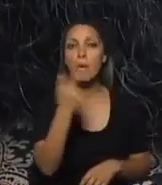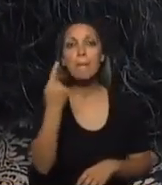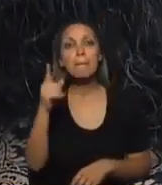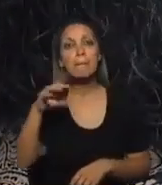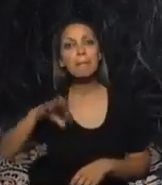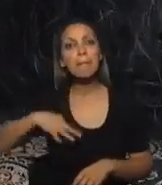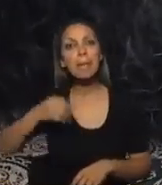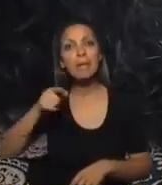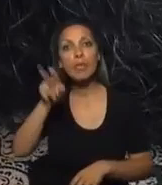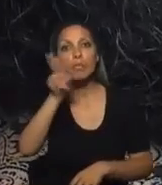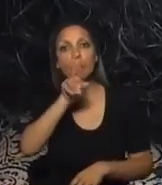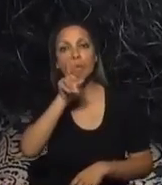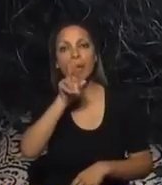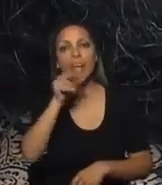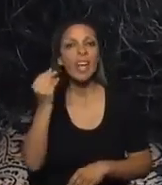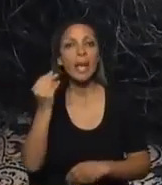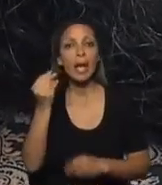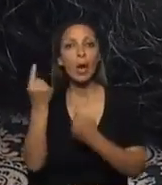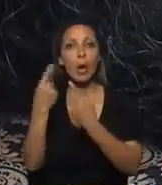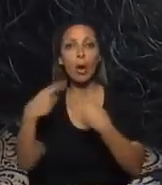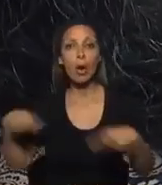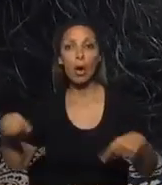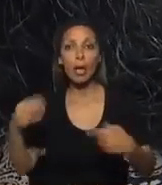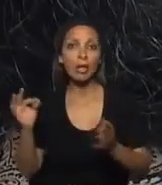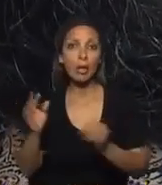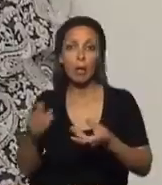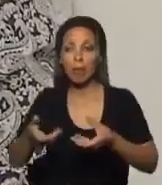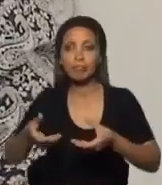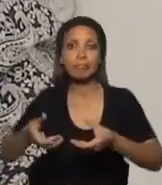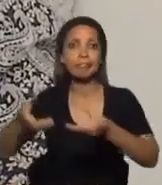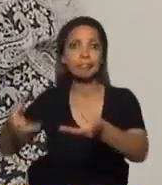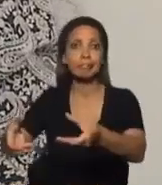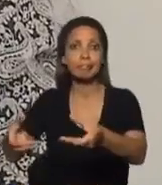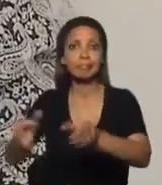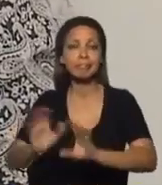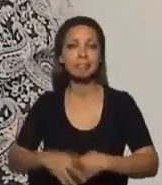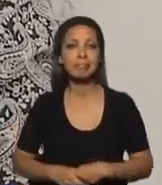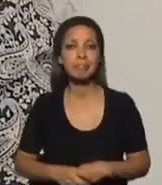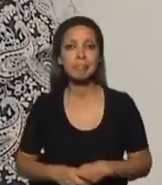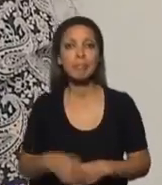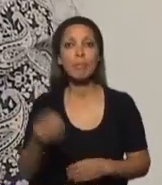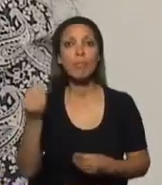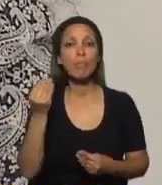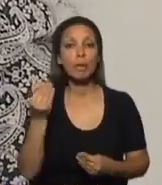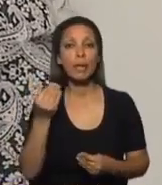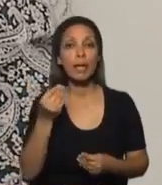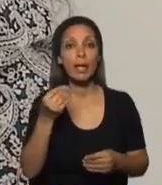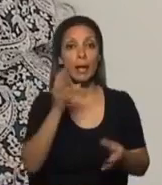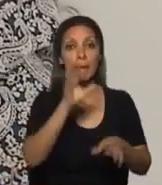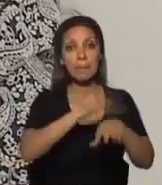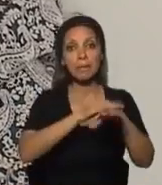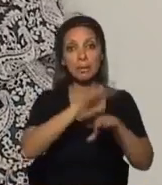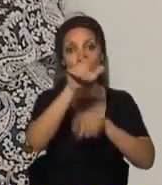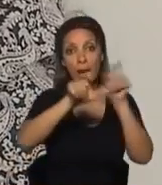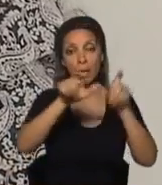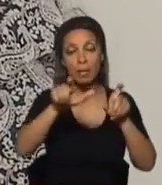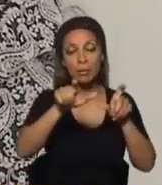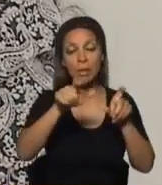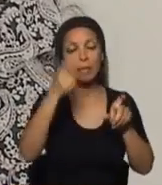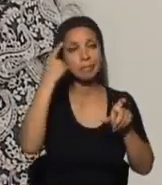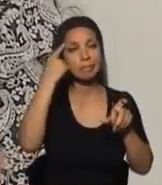mujeres era un objeto, un premio simbólico, porque sostenían los organizadores que darle dinero a una